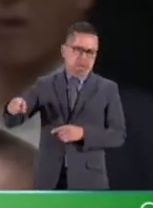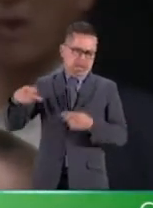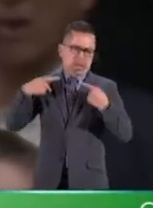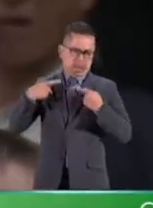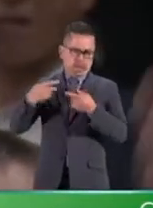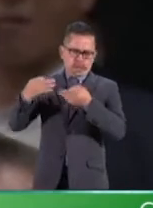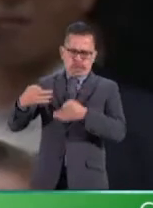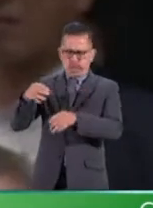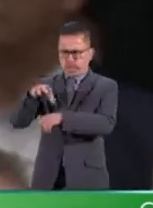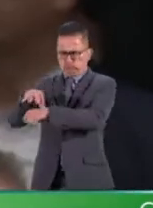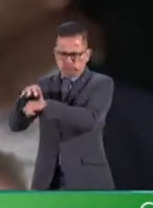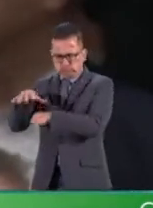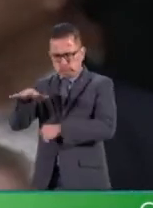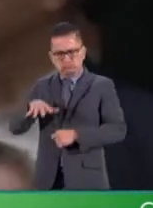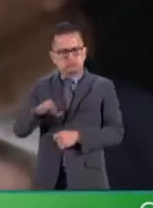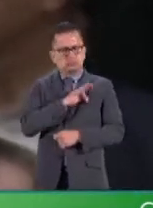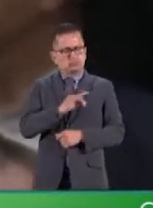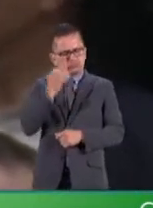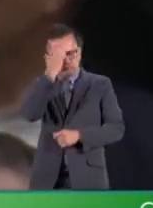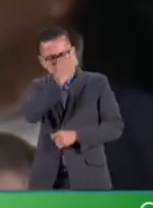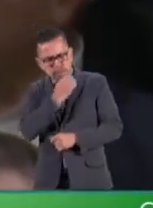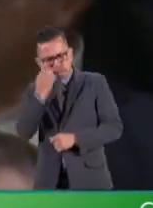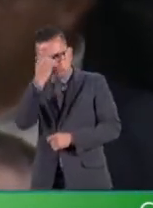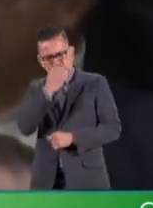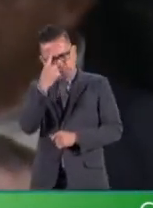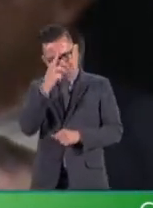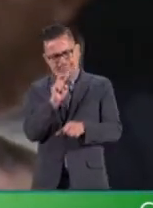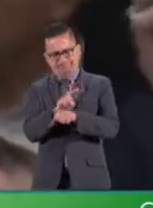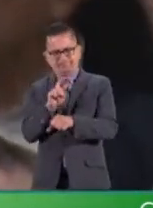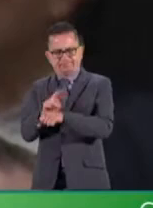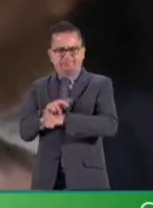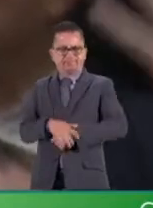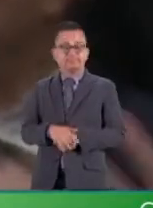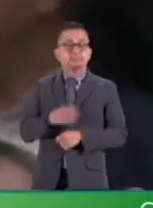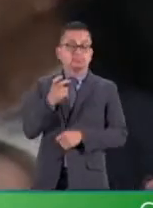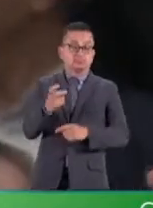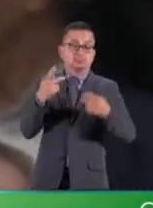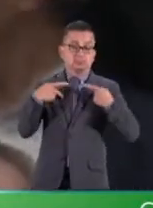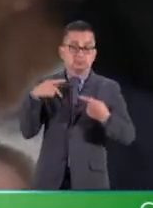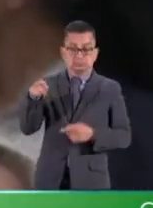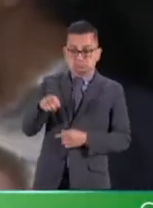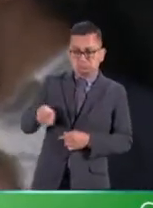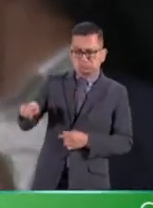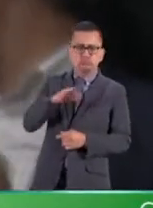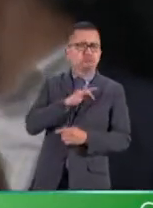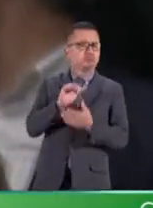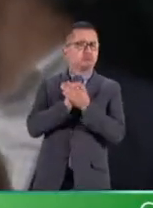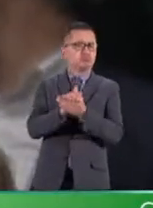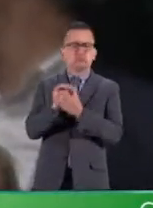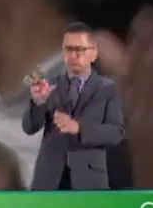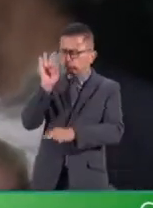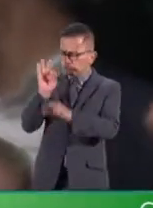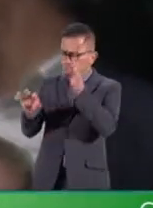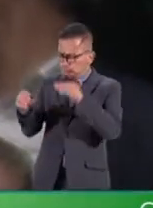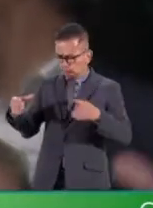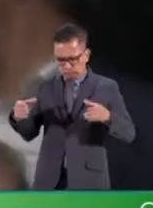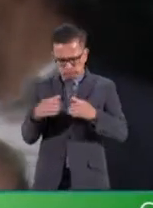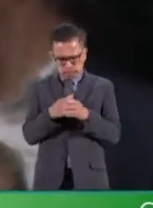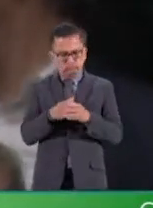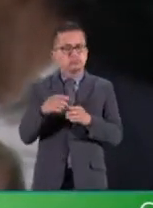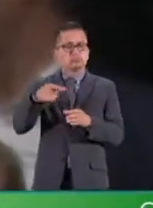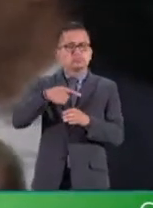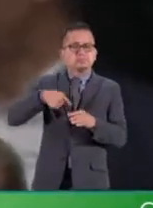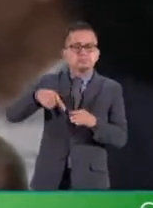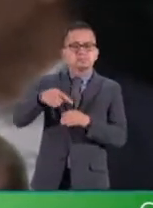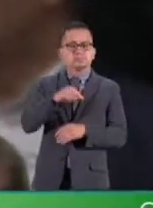ciudadanos imparciales que emitan su veredicto. Estos ciudadanos electos aleatoriamente serían quienes resuelvan alguno de los